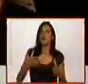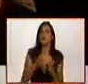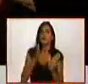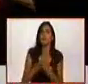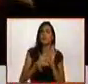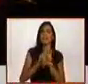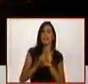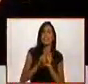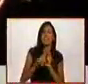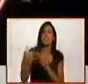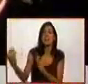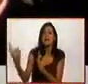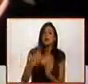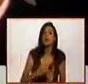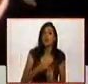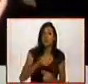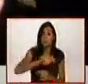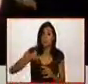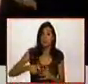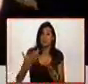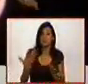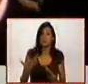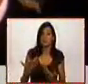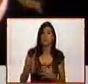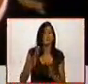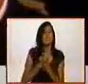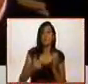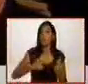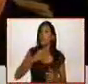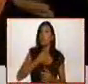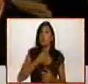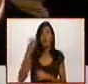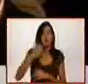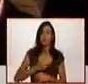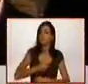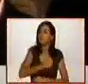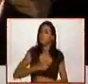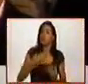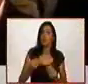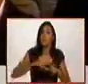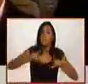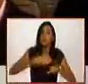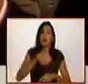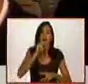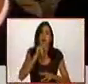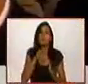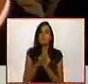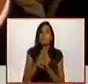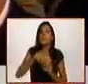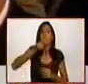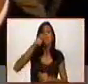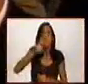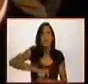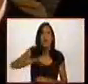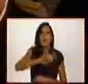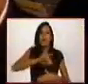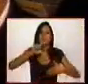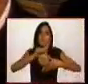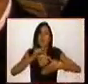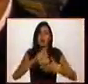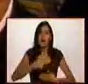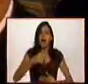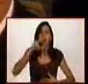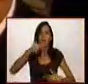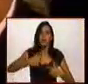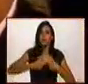retorno. Si no le gusta a Europa, lo lamento mucho, pero nosotros venimos a hablar por nuestro pueblo. No